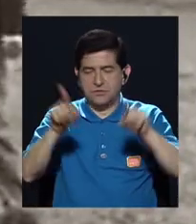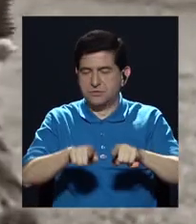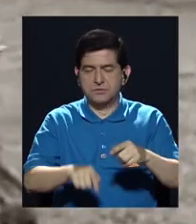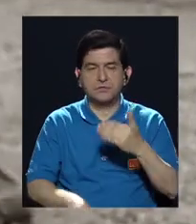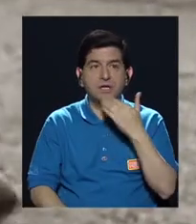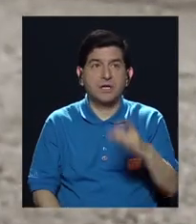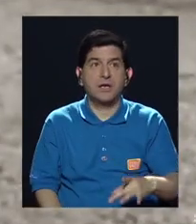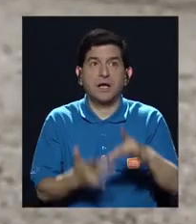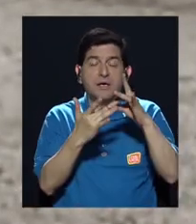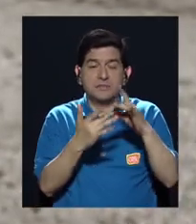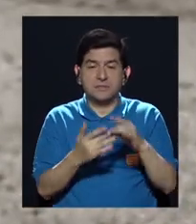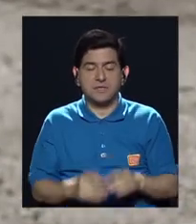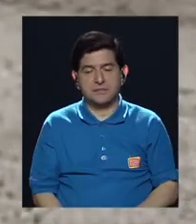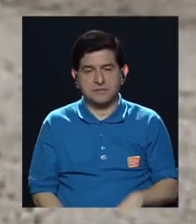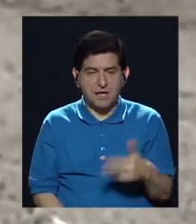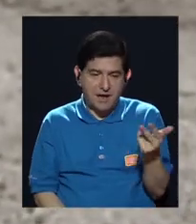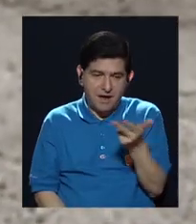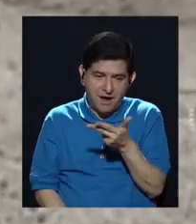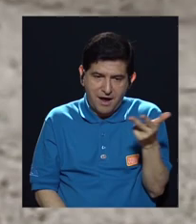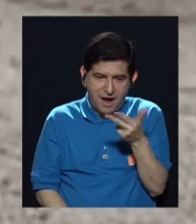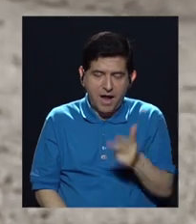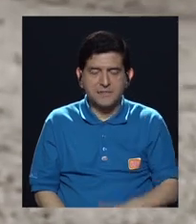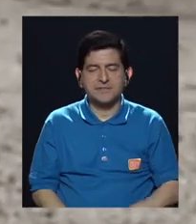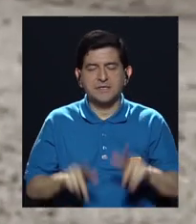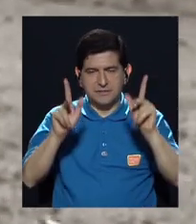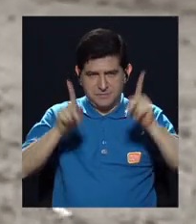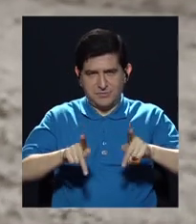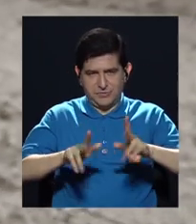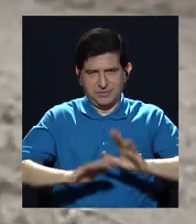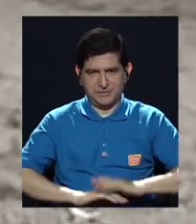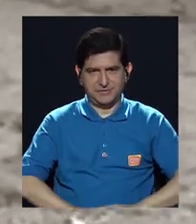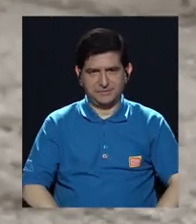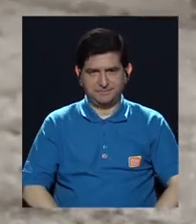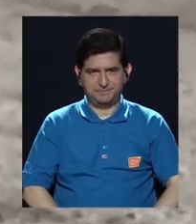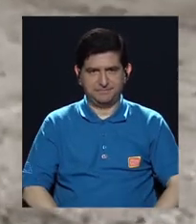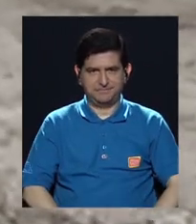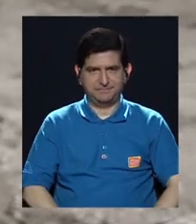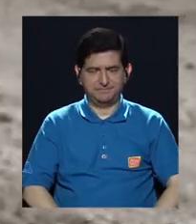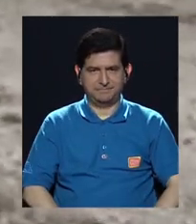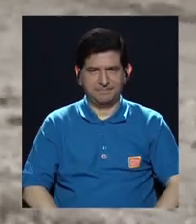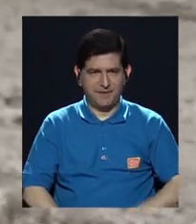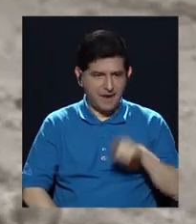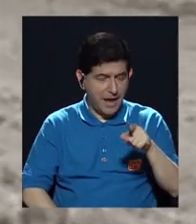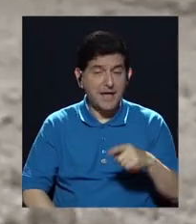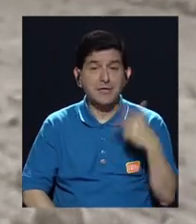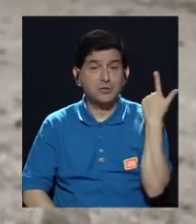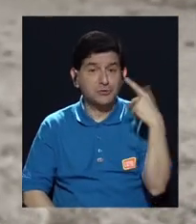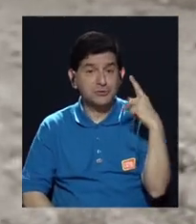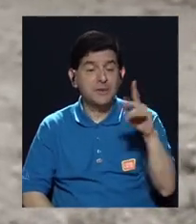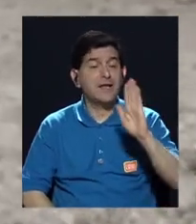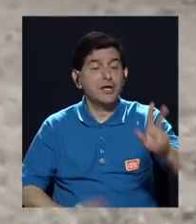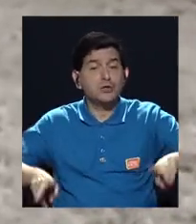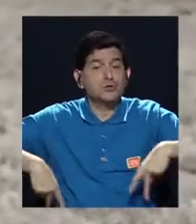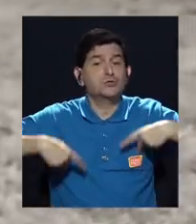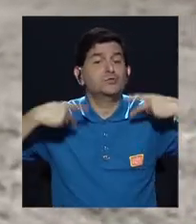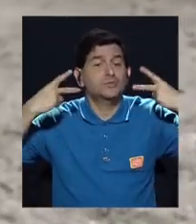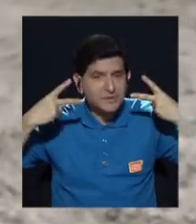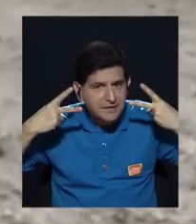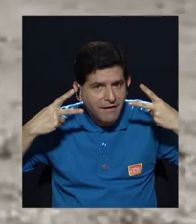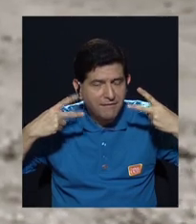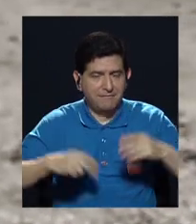y gracias sobre todo a estos tres personajes, que ahí ellos arriesgaron su